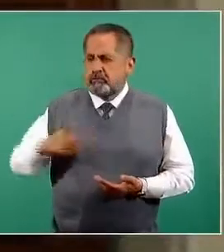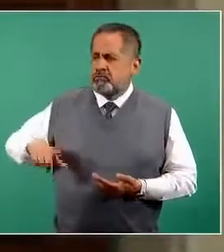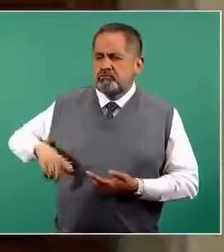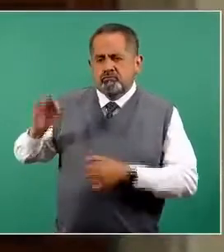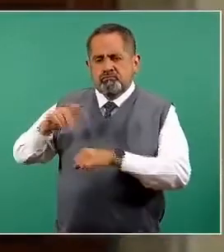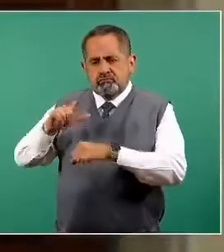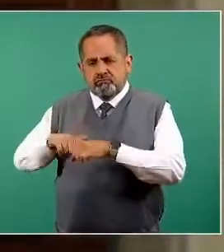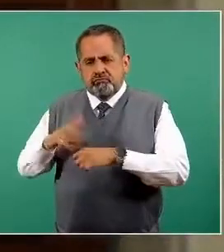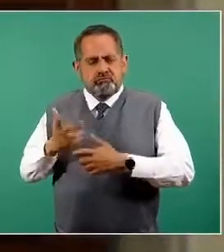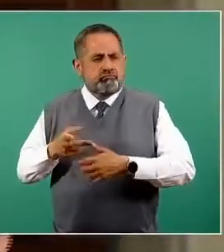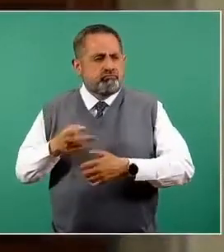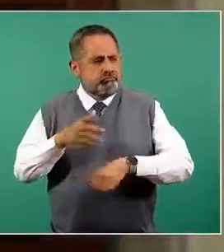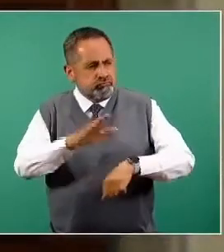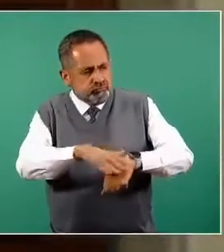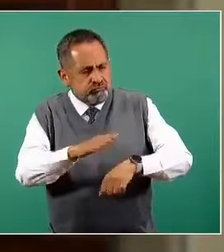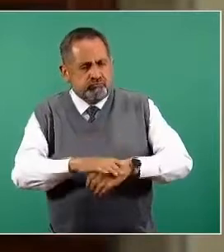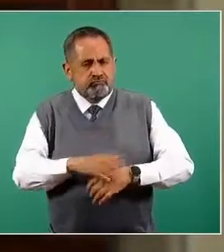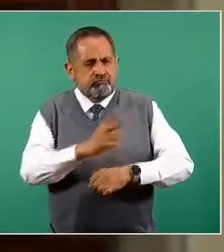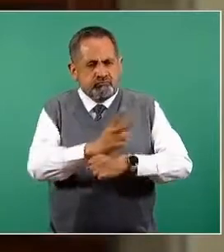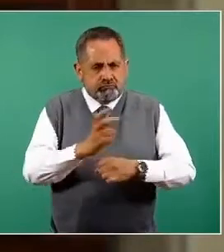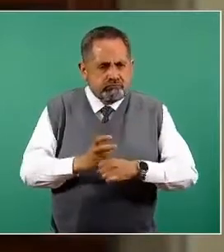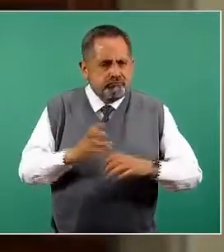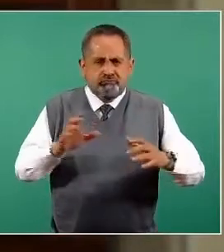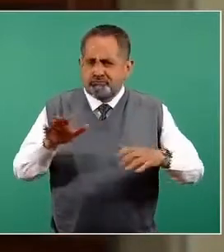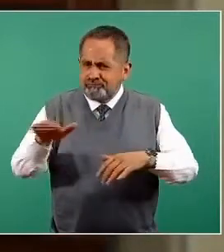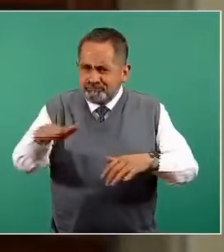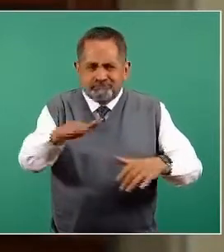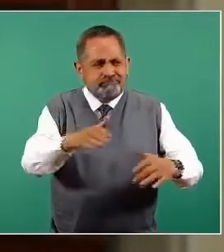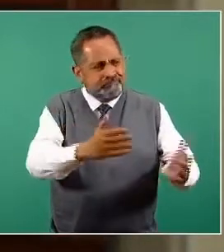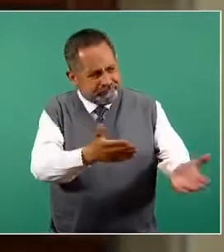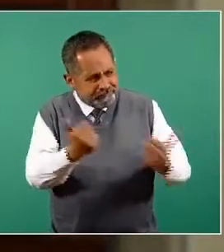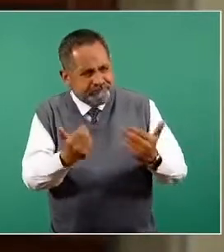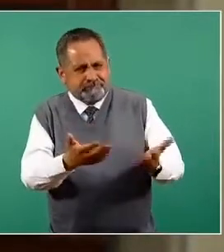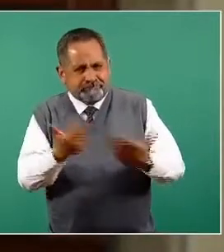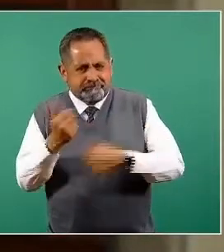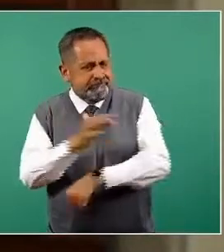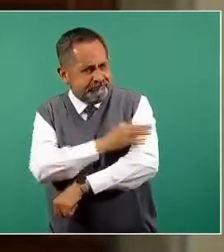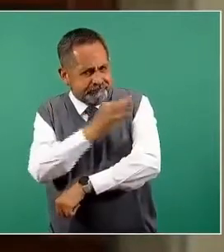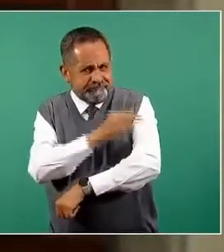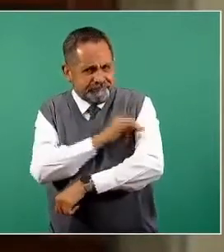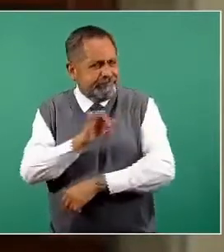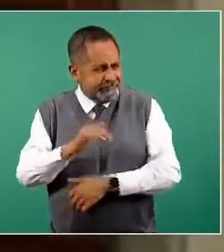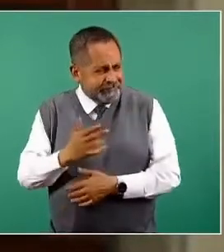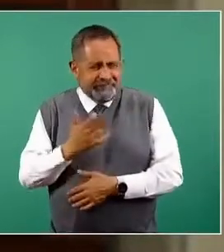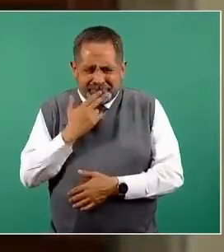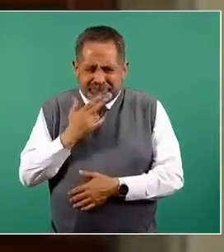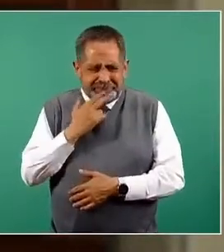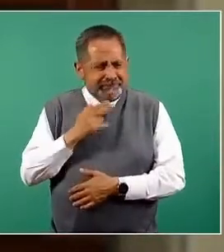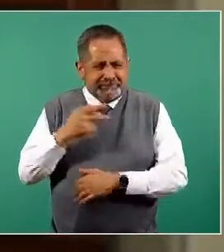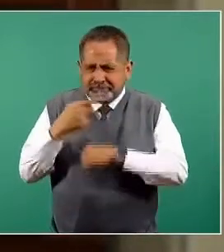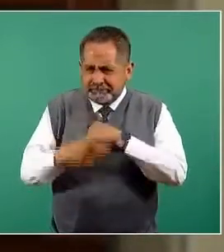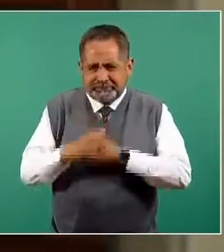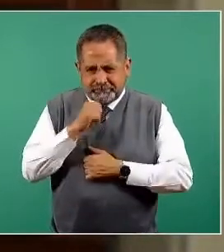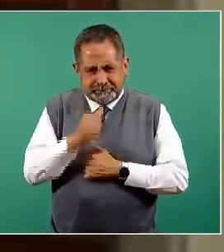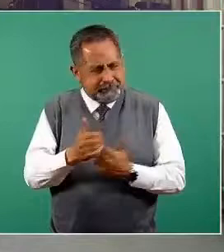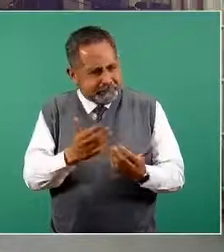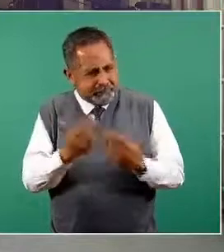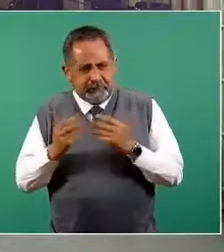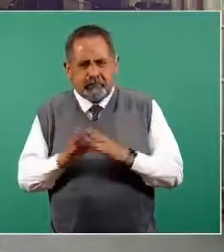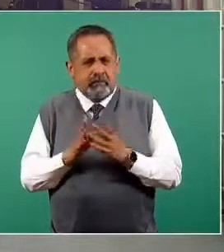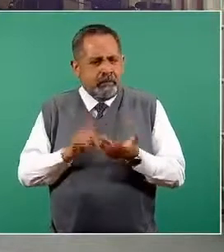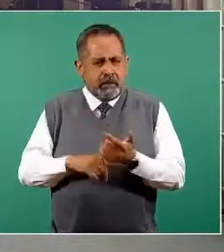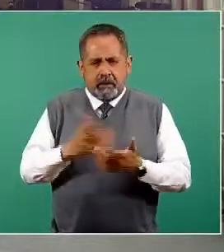para invitar o persuadir a que estas personas se vacunen porque finalmente siguen siendo un riesgo para el resto de la población en